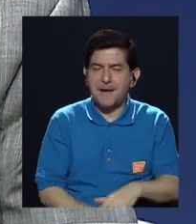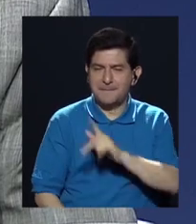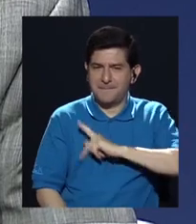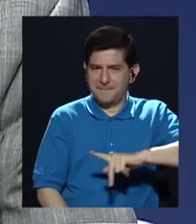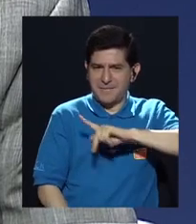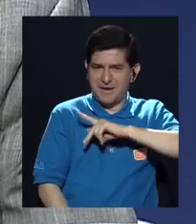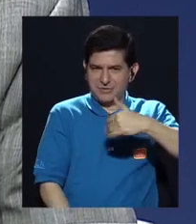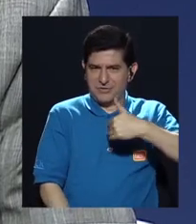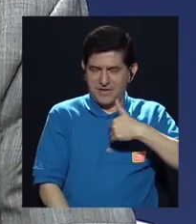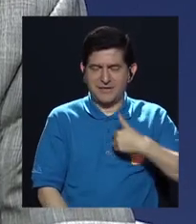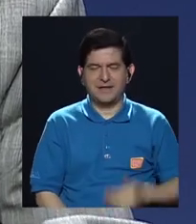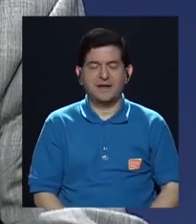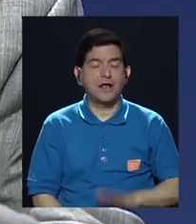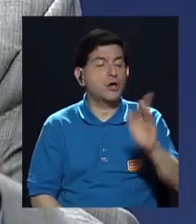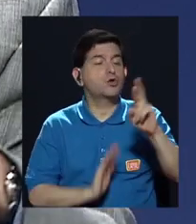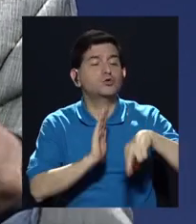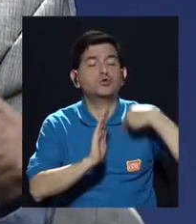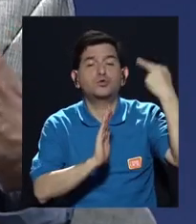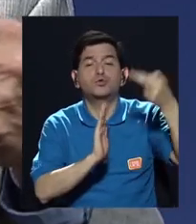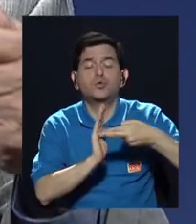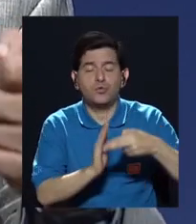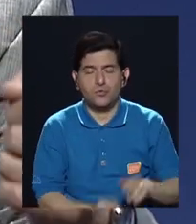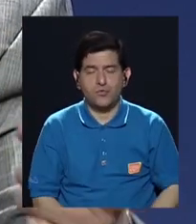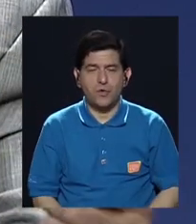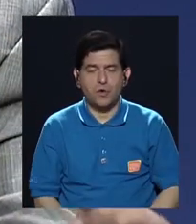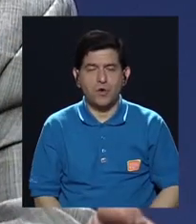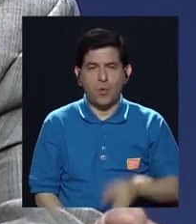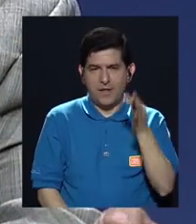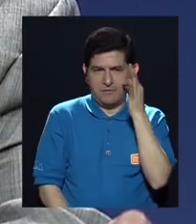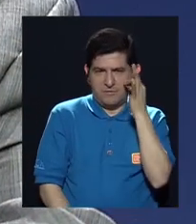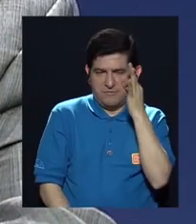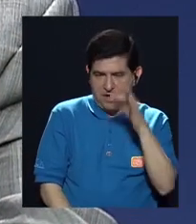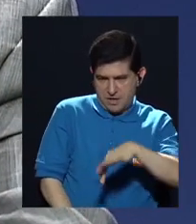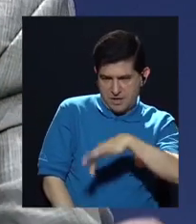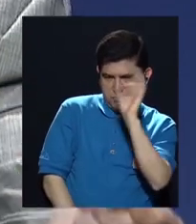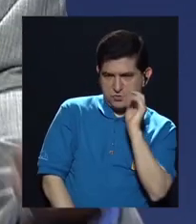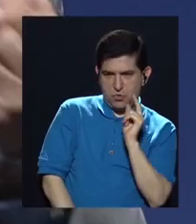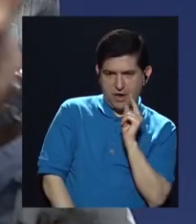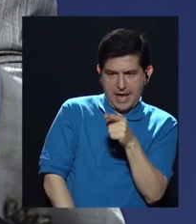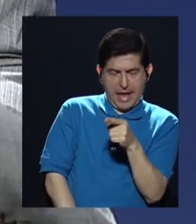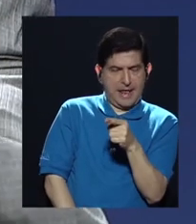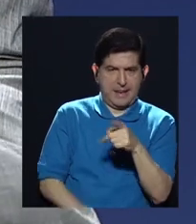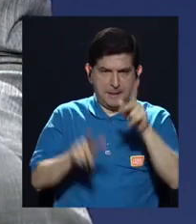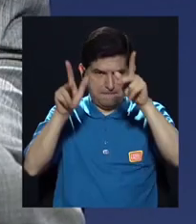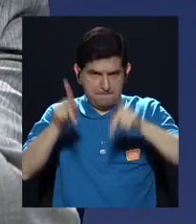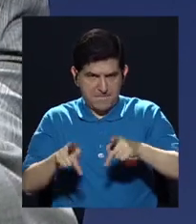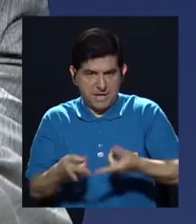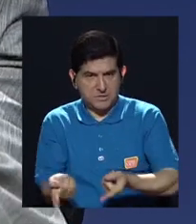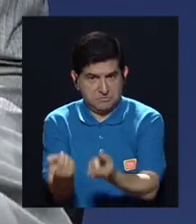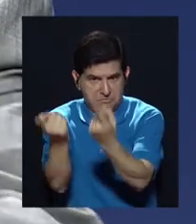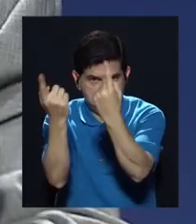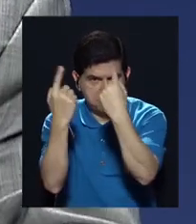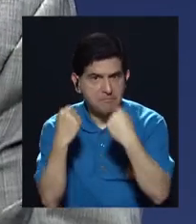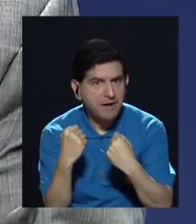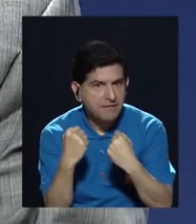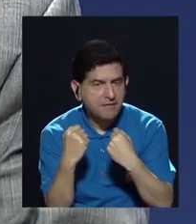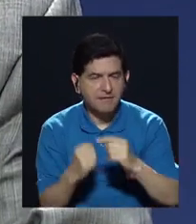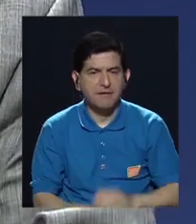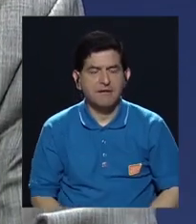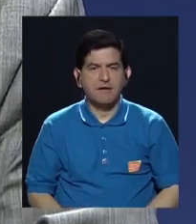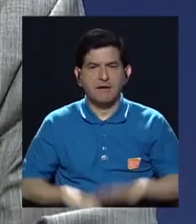la personalidad de él, el papel de él cuando don Pepe lo escoge para que sea él quien venga a